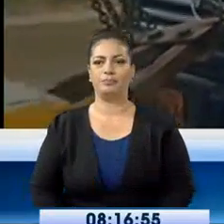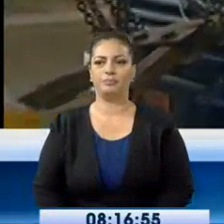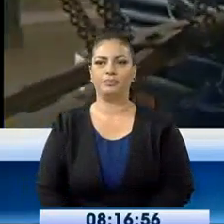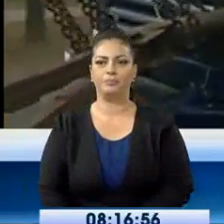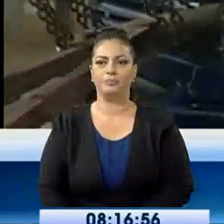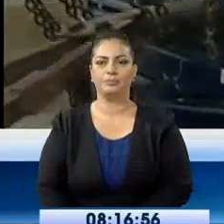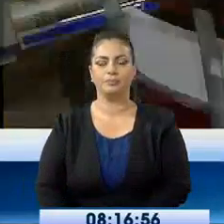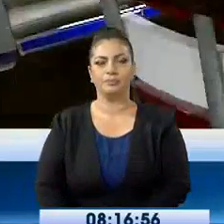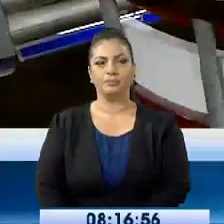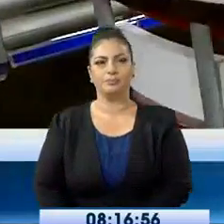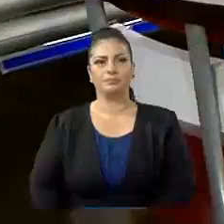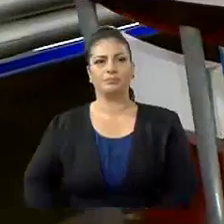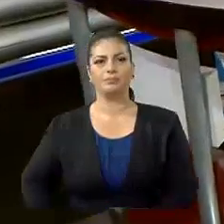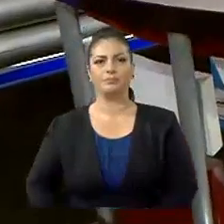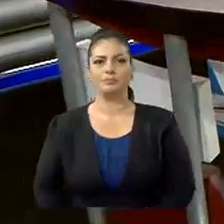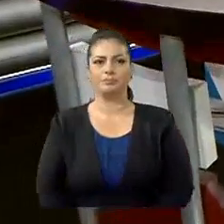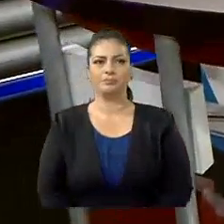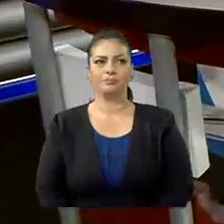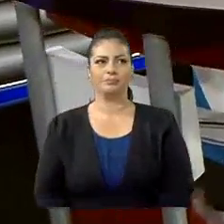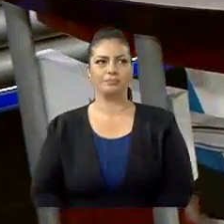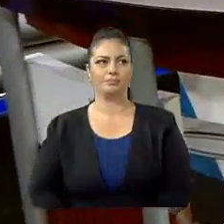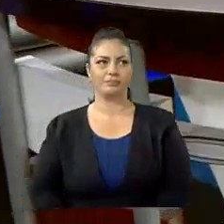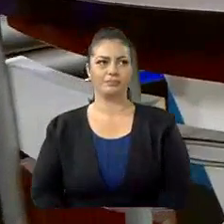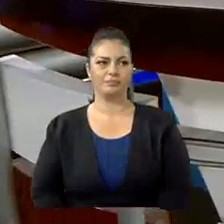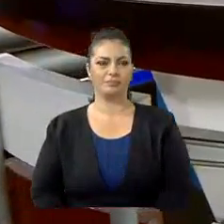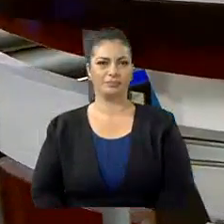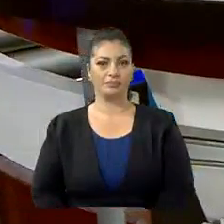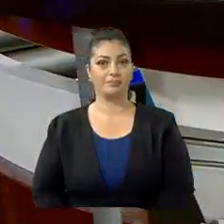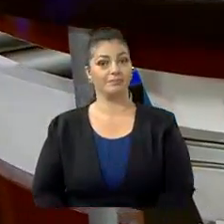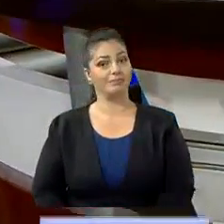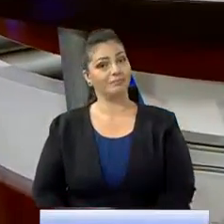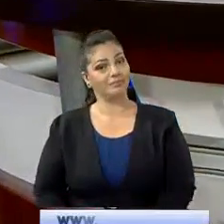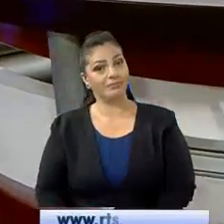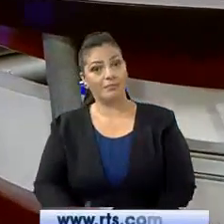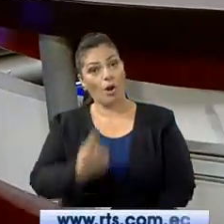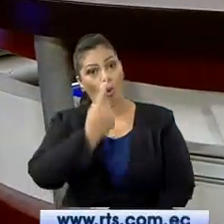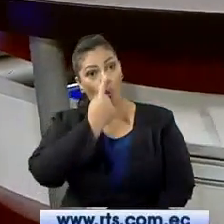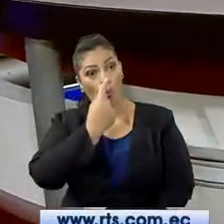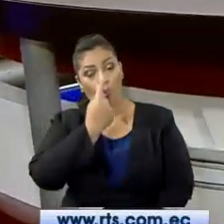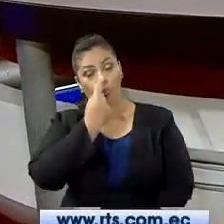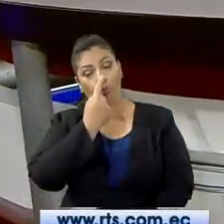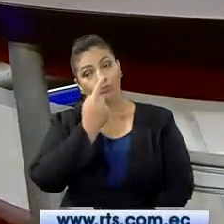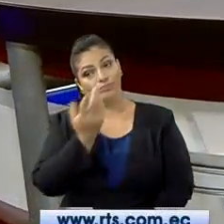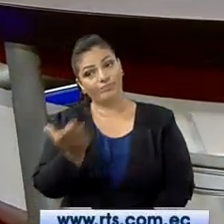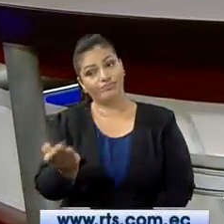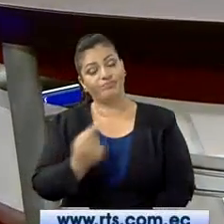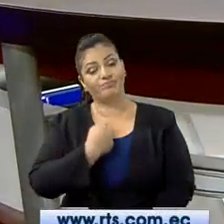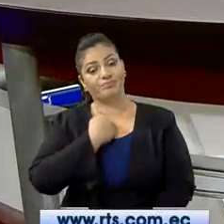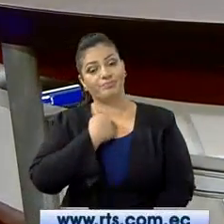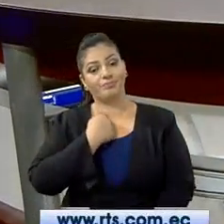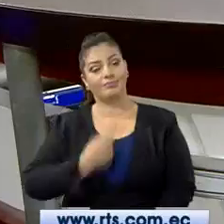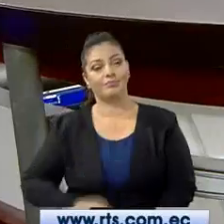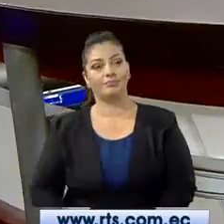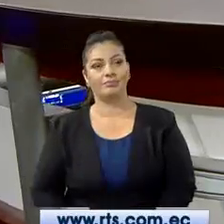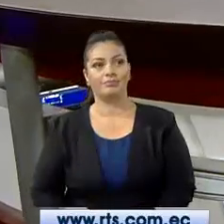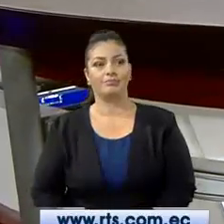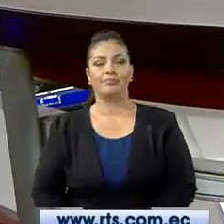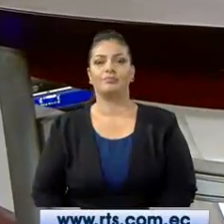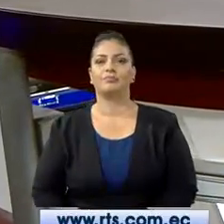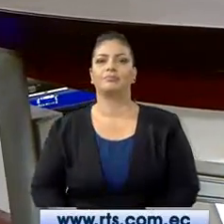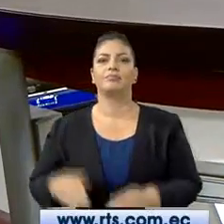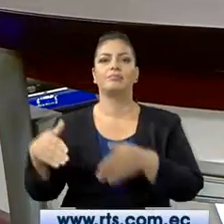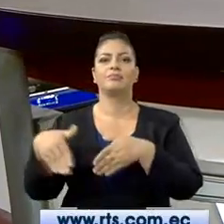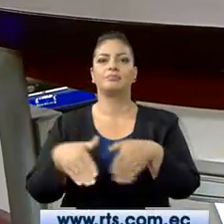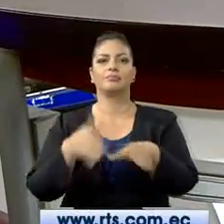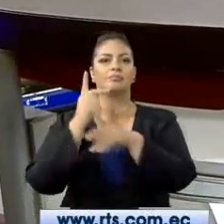Ruiz. Como todo he dicho, en la avenida, la curiosidad mató al gato. Mató al gato, así decía mi abuelita. Está. Todo en la avenida Narcisa